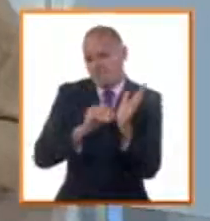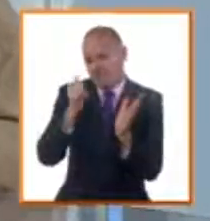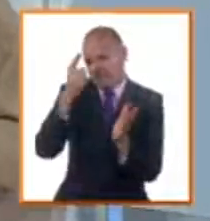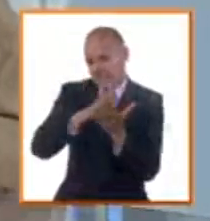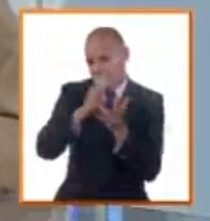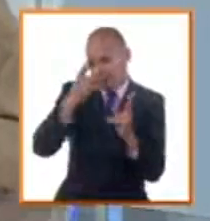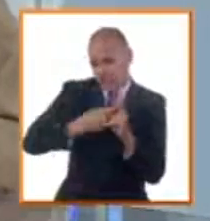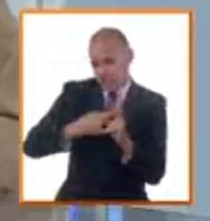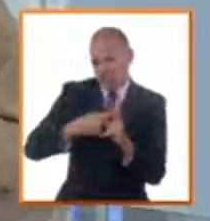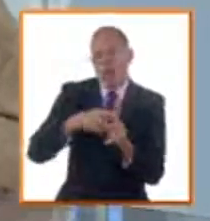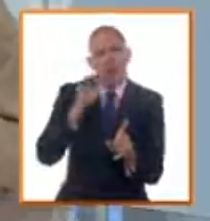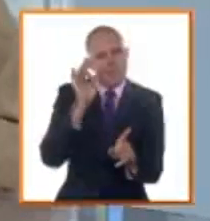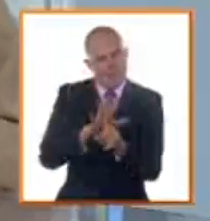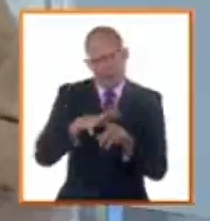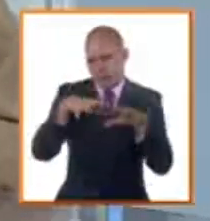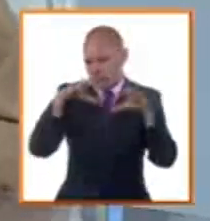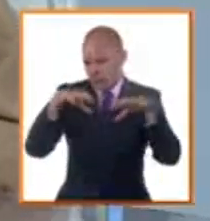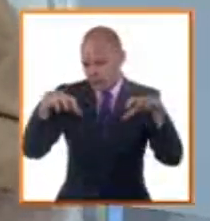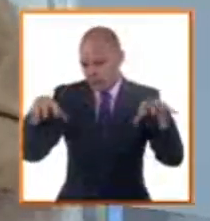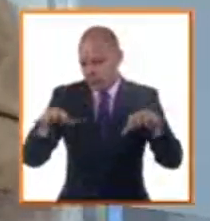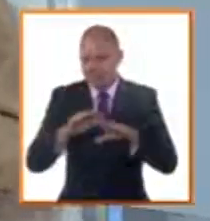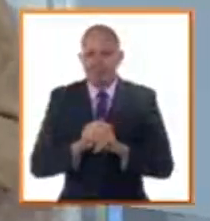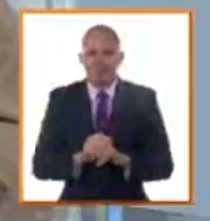encontraban saturados, en algunas zonas algunos arroyos